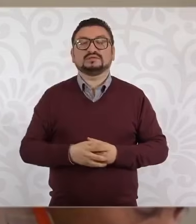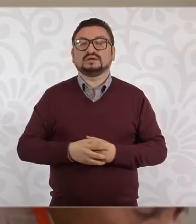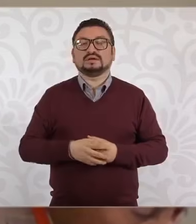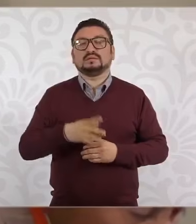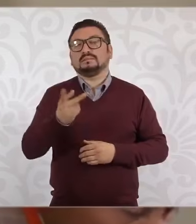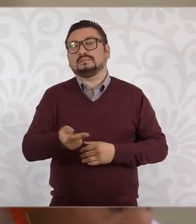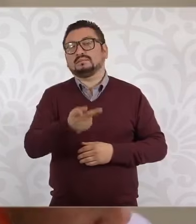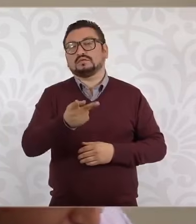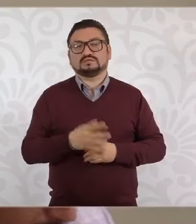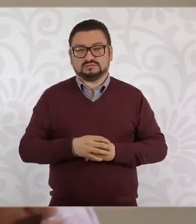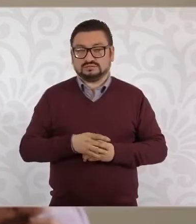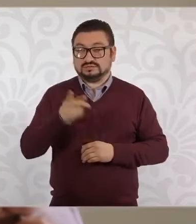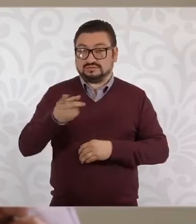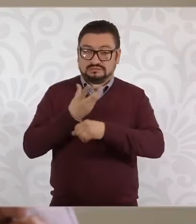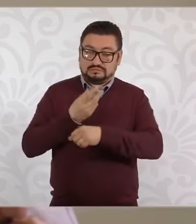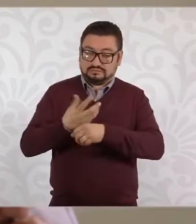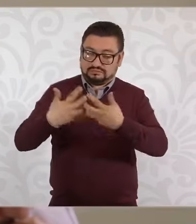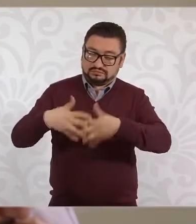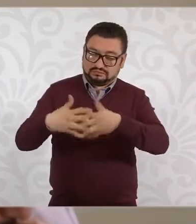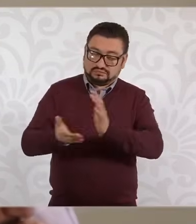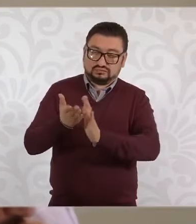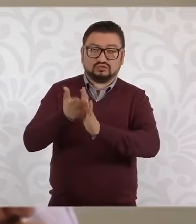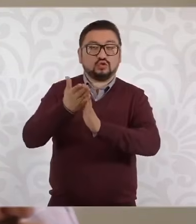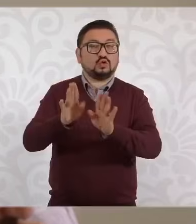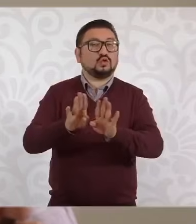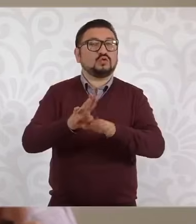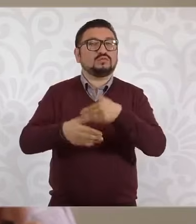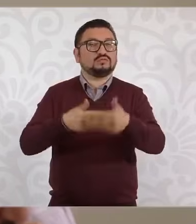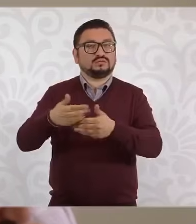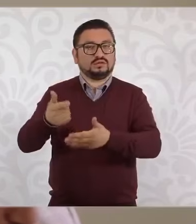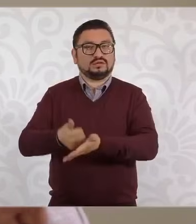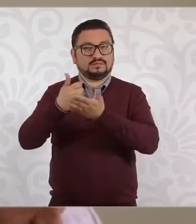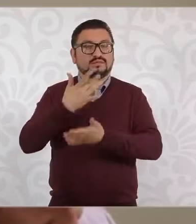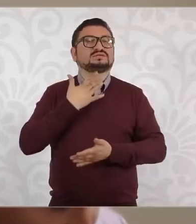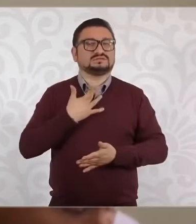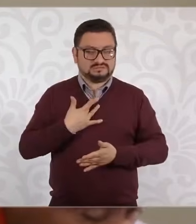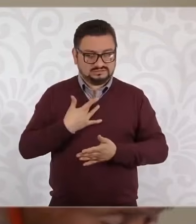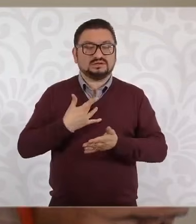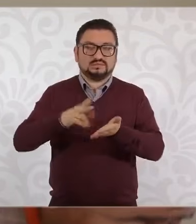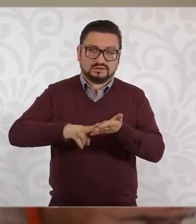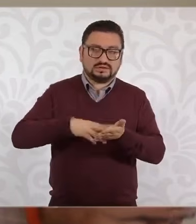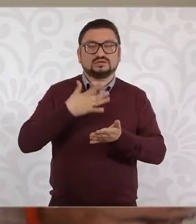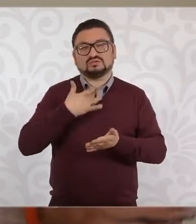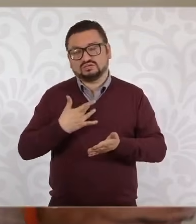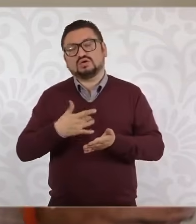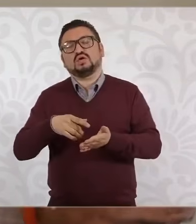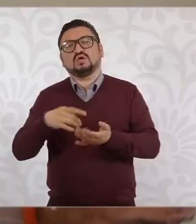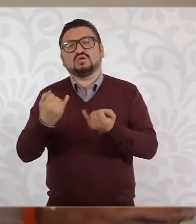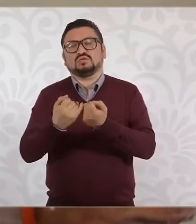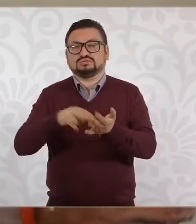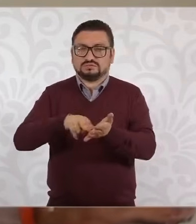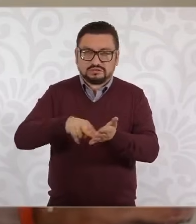cómo va la construcción de la planta coquizadora que permitirá producir más gasolina y diésel, un proyecto muy importante